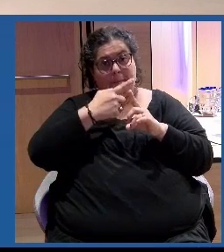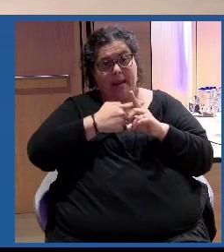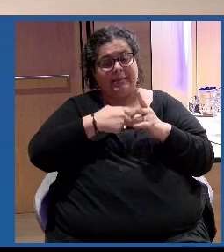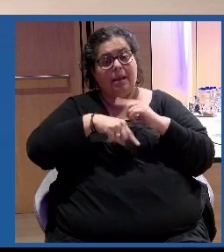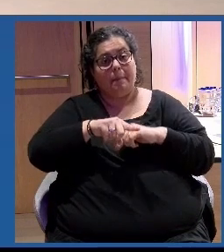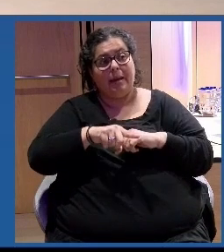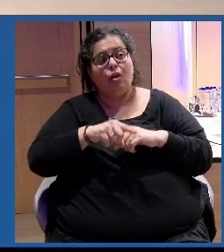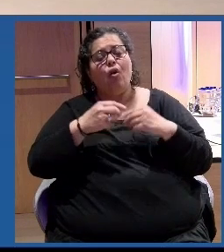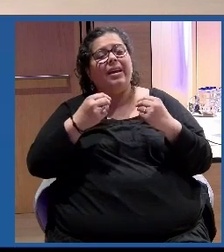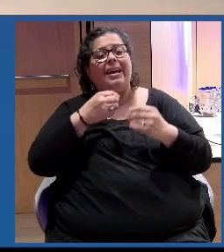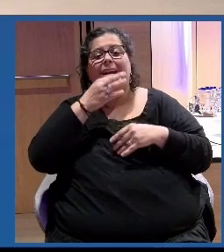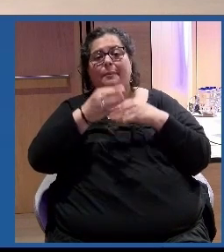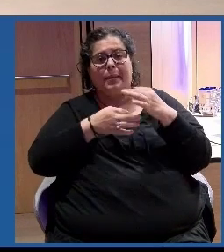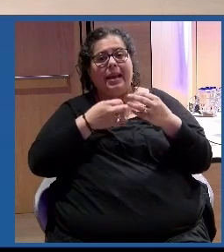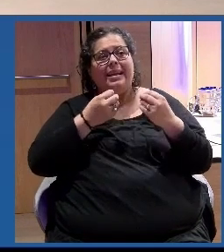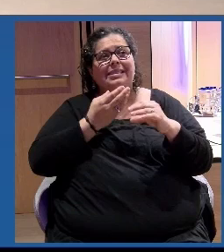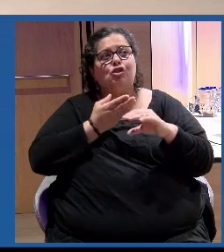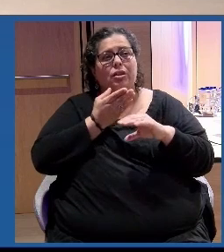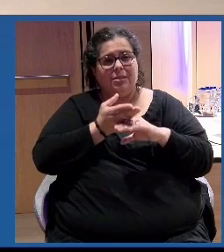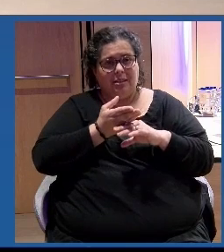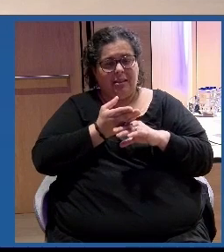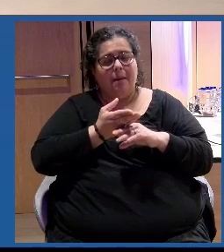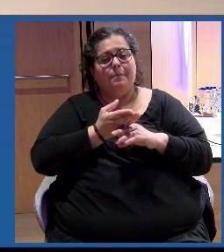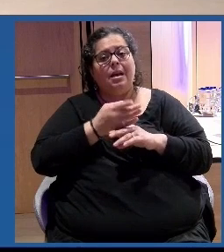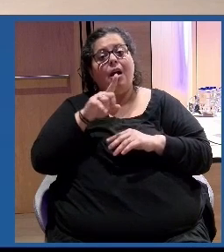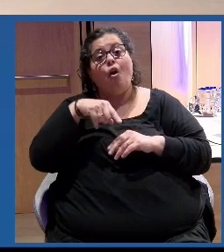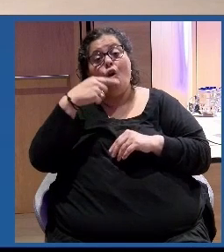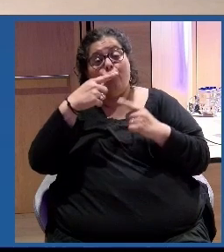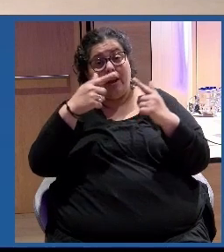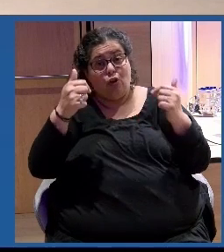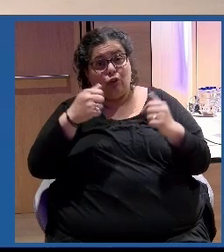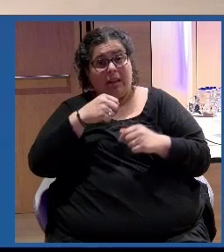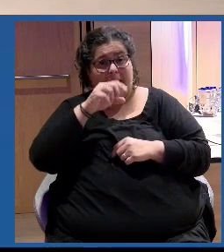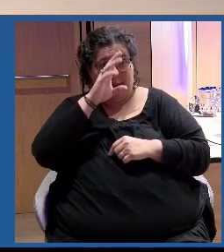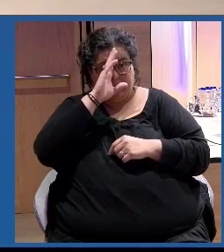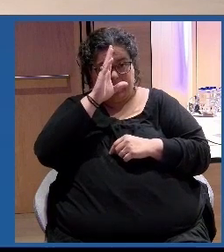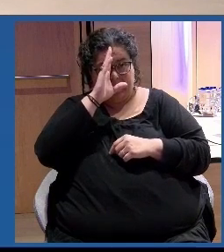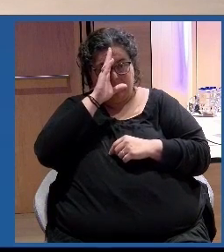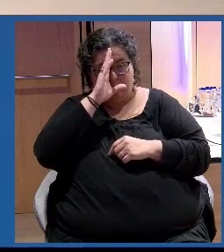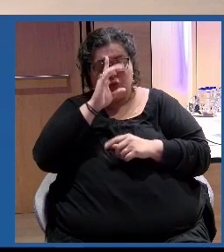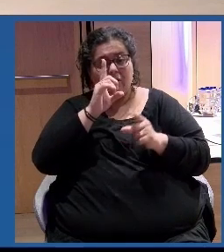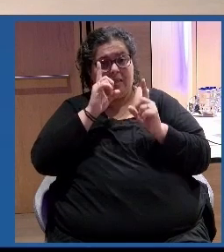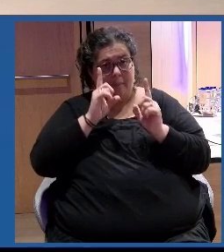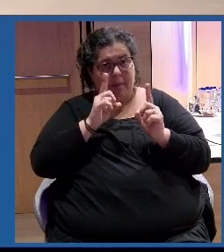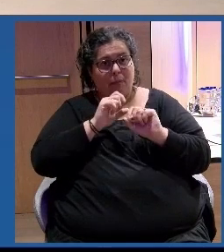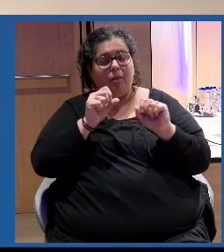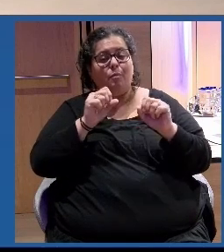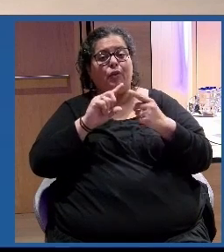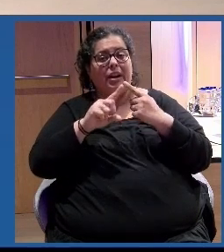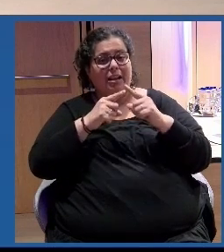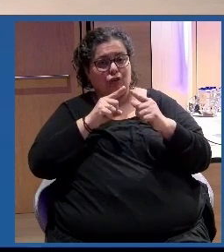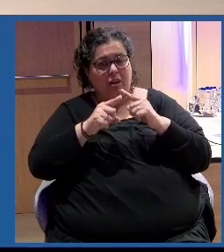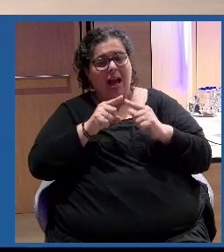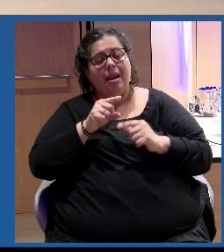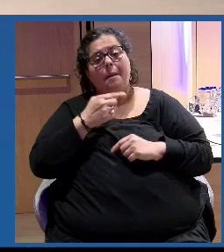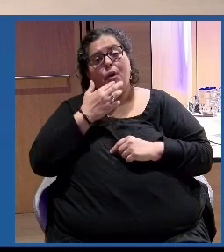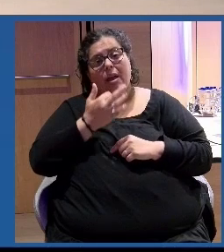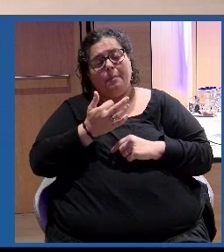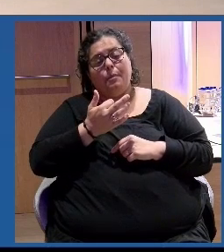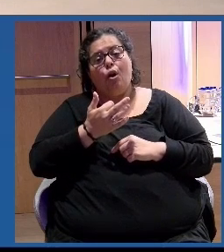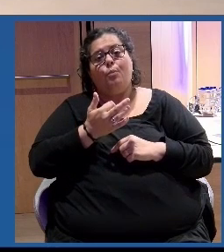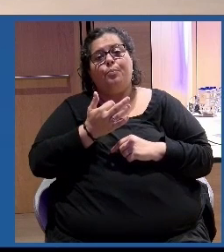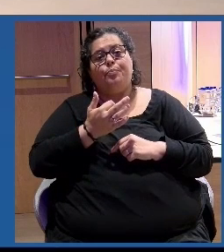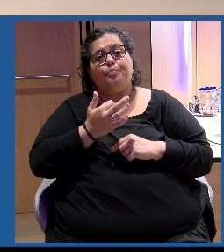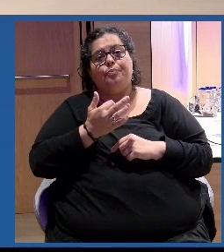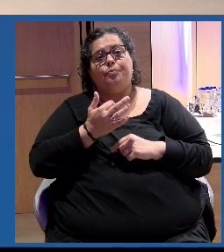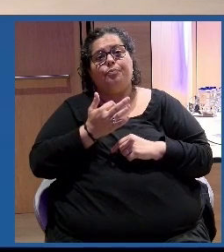está solicitando? Lo otro que empezamos a aprender es que nosotros podemos hacer correlaciones fuertes. En particular, y solo